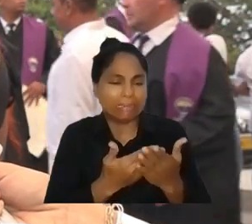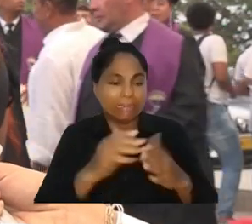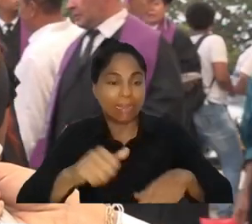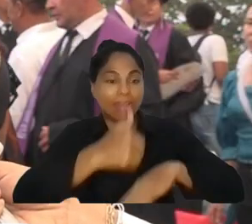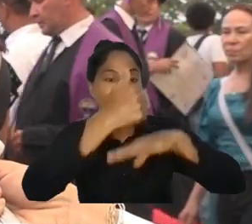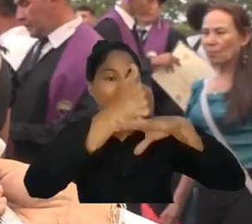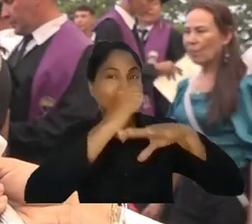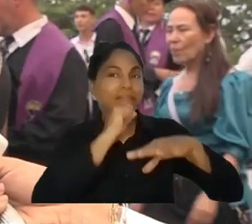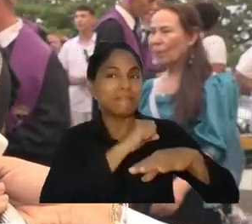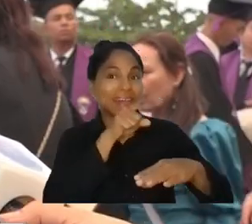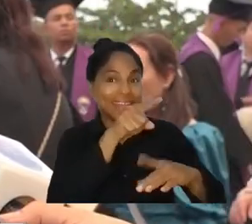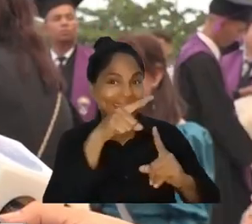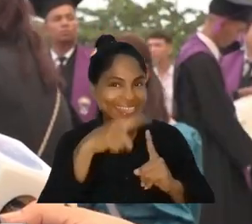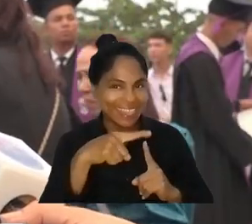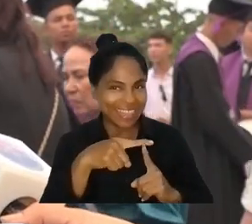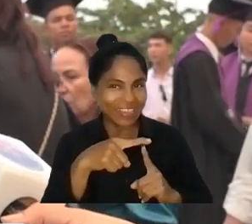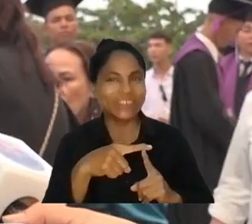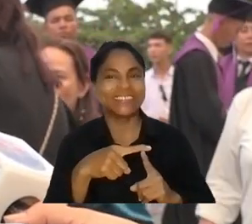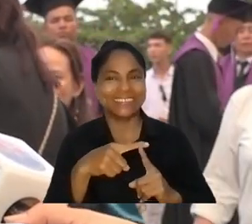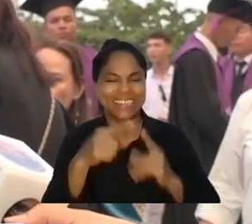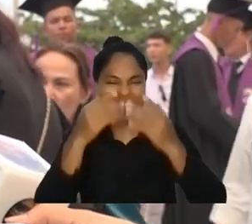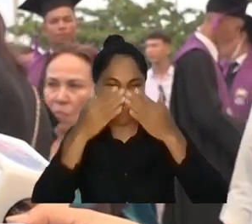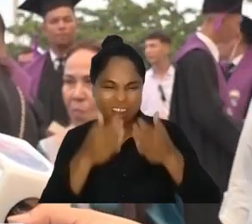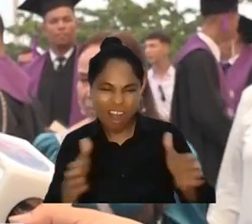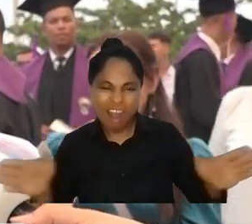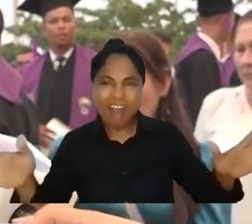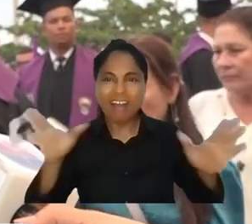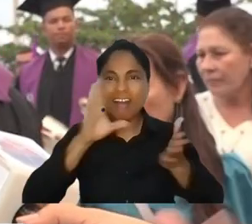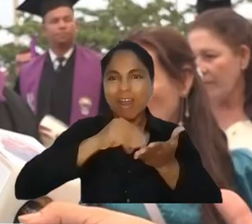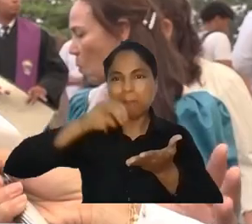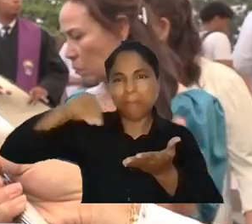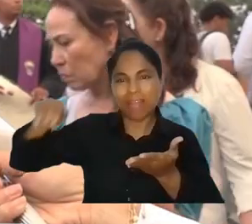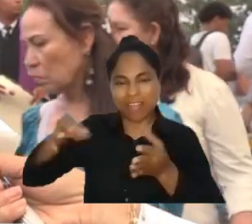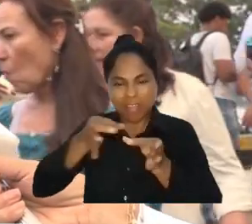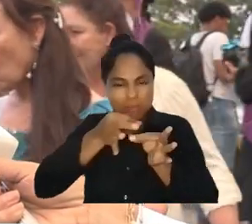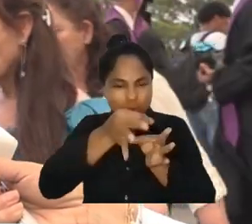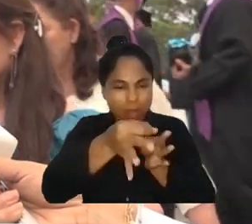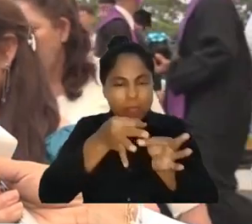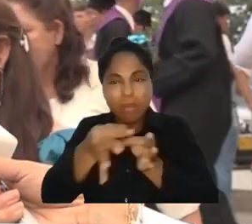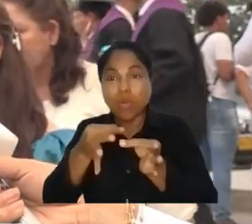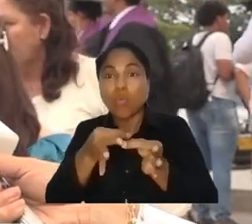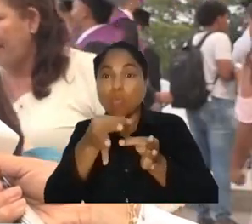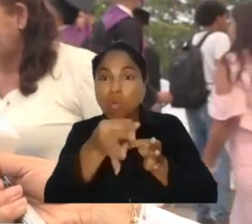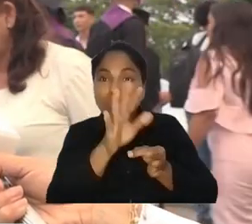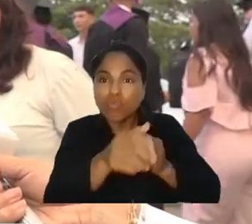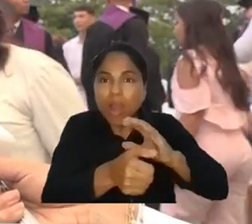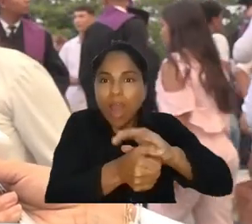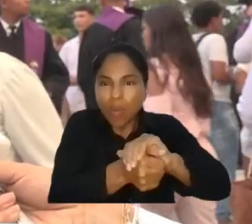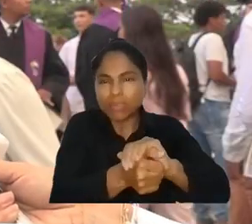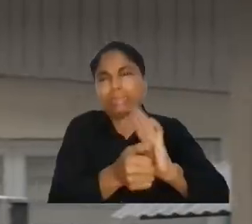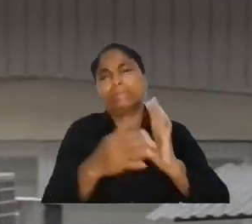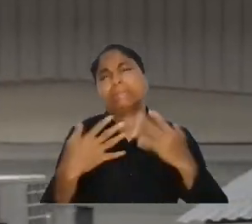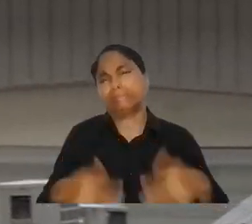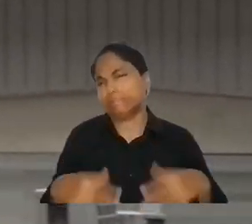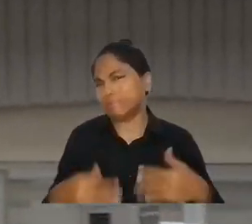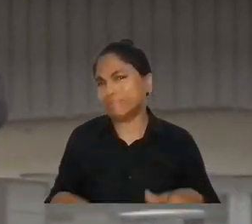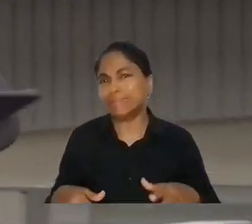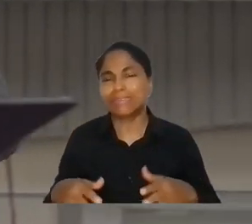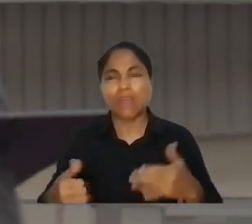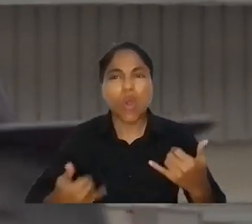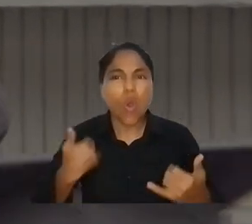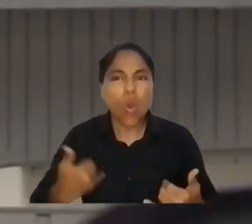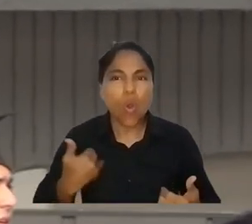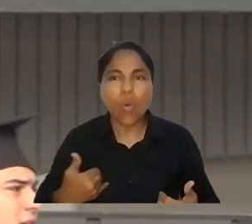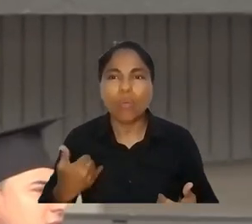la Universidad del Magdalena, con nuestro rector, el tío Pablo Vera, por abrir las fronteras del Magdalena y llegar hasta el municipio de Aguachica,